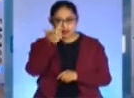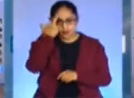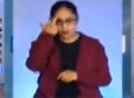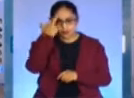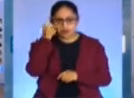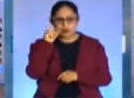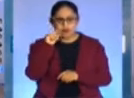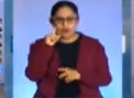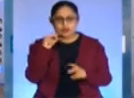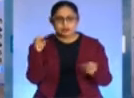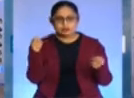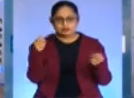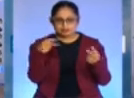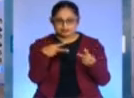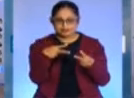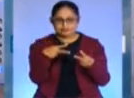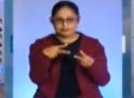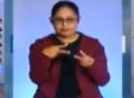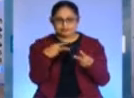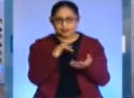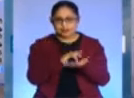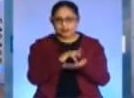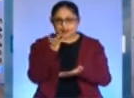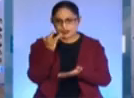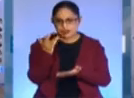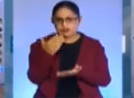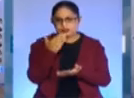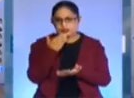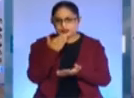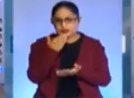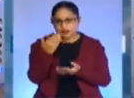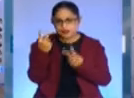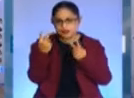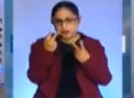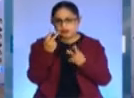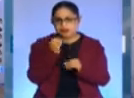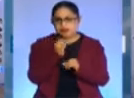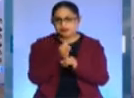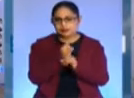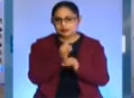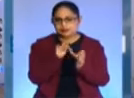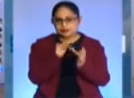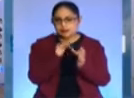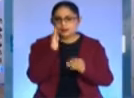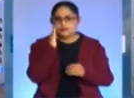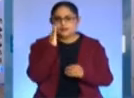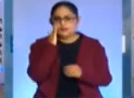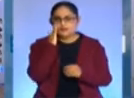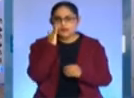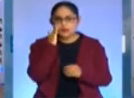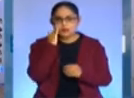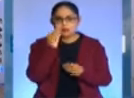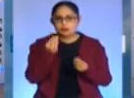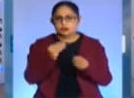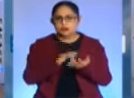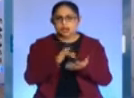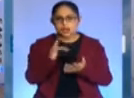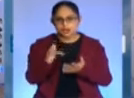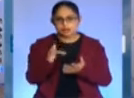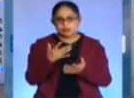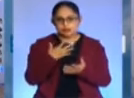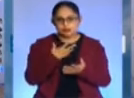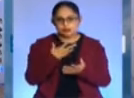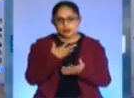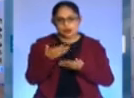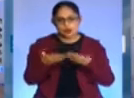mañana tenemos una cita. Agradecemos también a quienes nos siguieron a través de redes sociales, vía Facebook. Gracias por compartir a